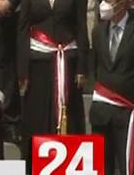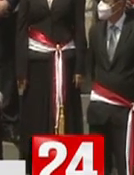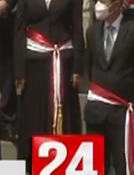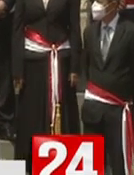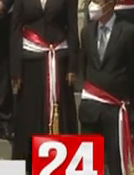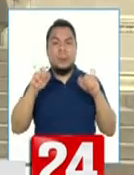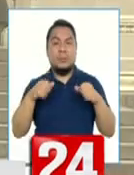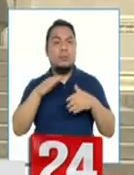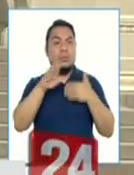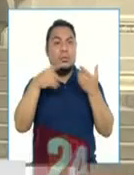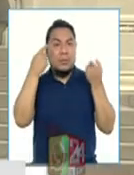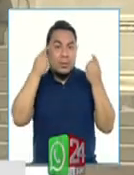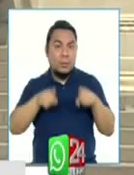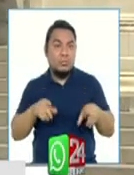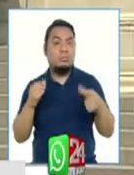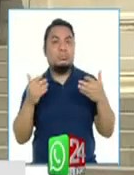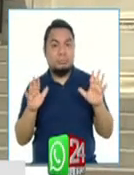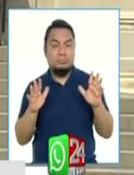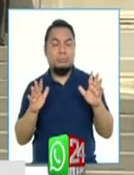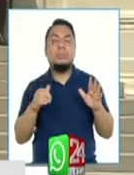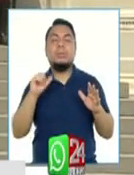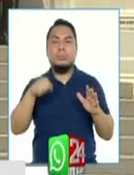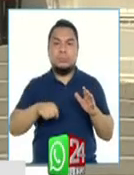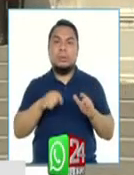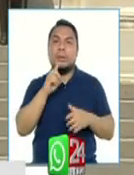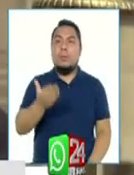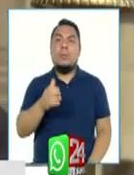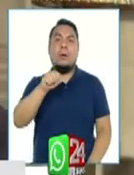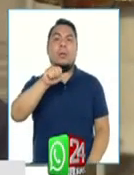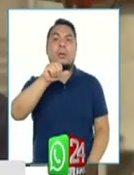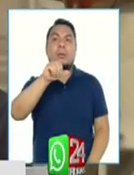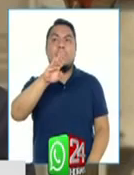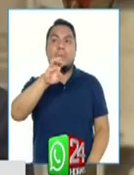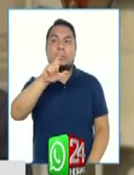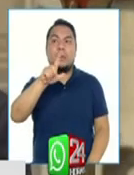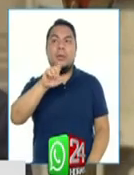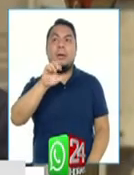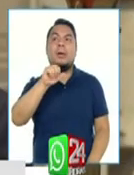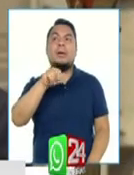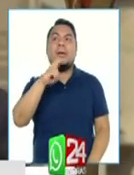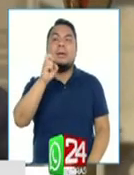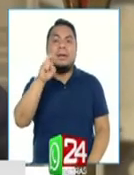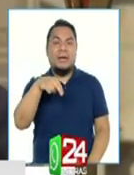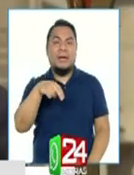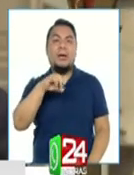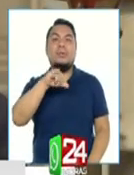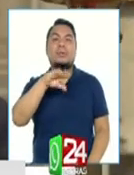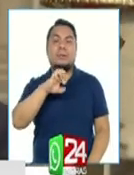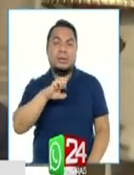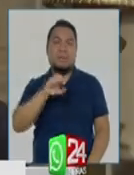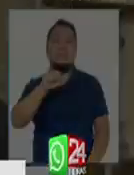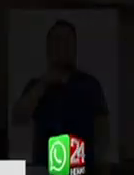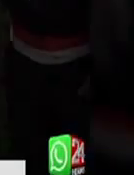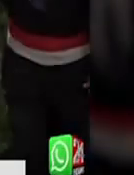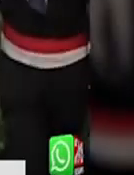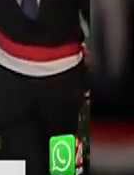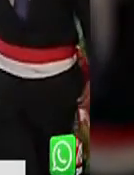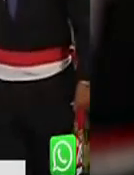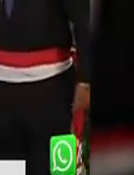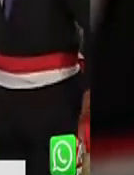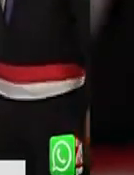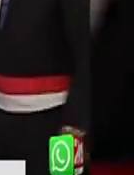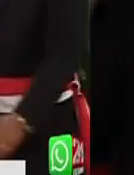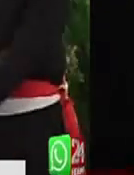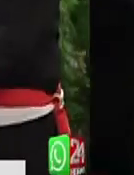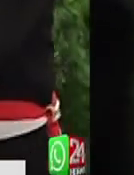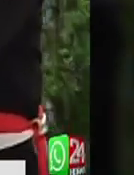salud, una de las más importantes en el marco de la pandemia del COVID-19, estará a cargo de Abel Salinas, quien regresa al Ministerio de Salud